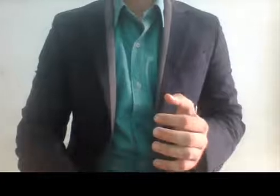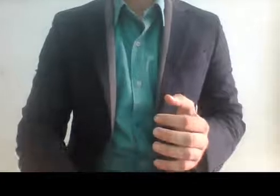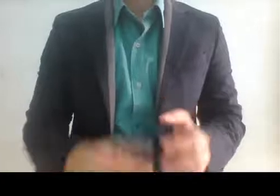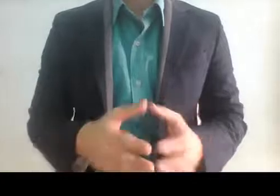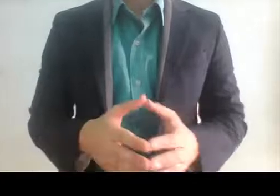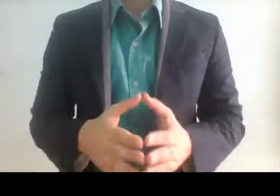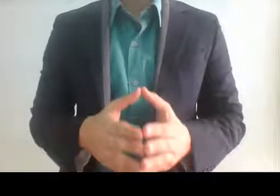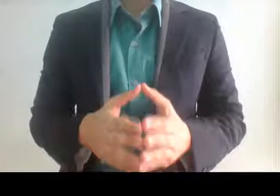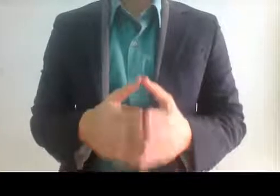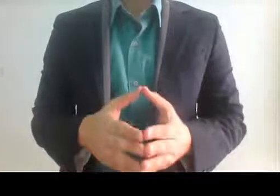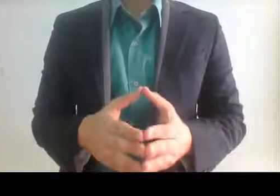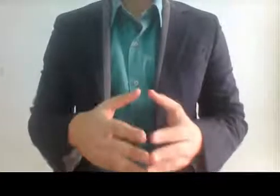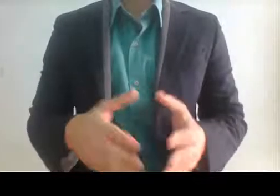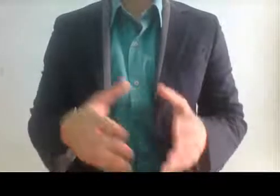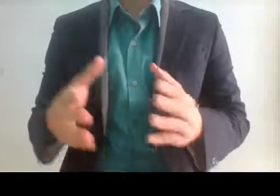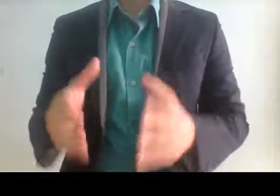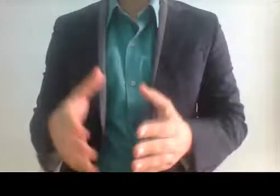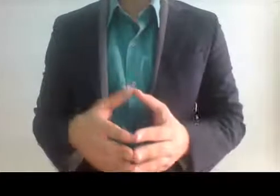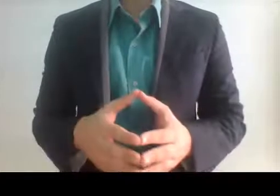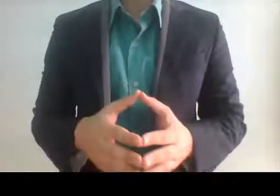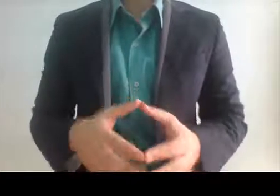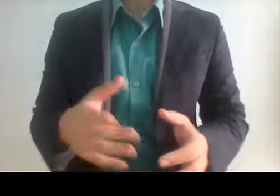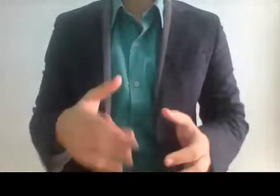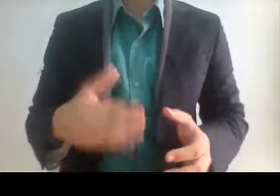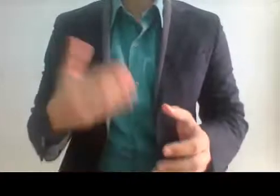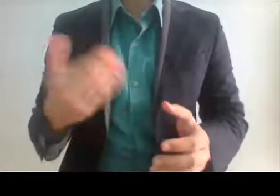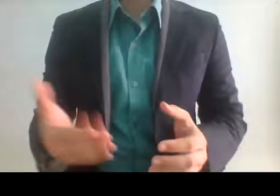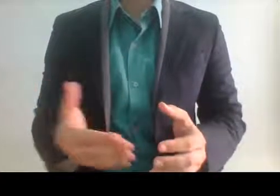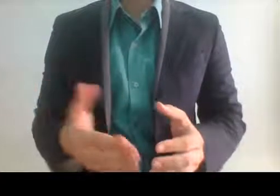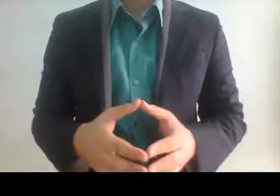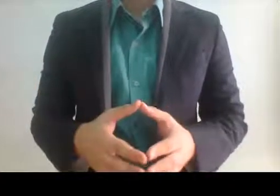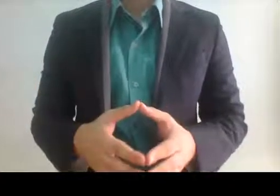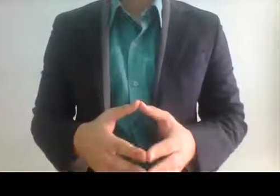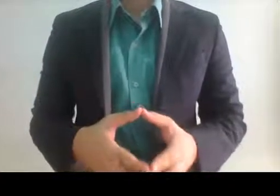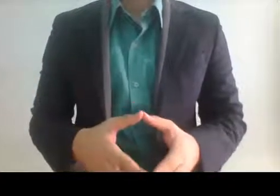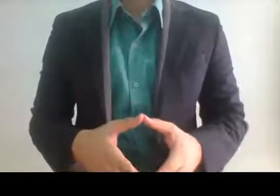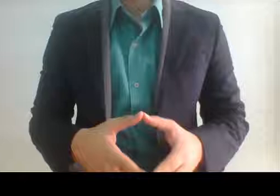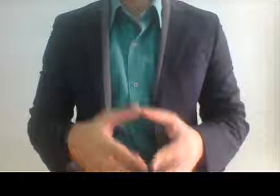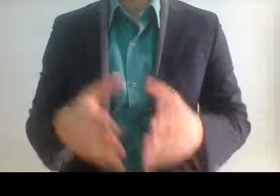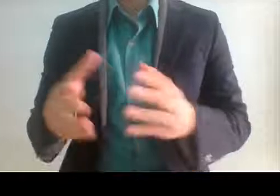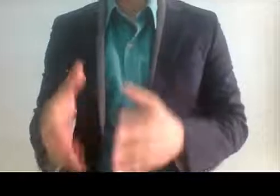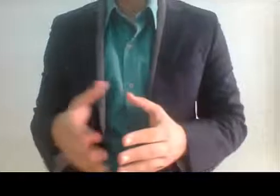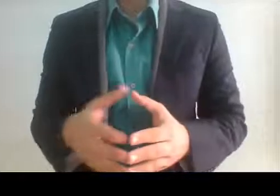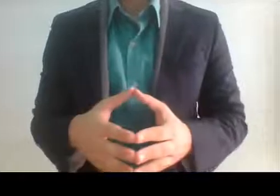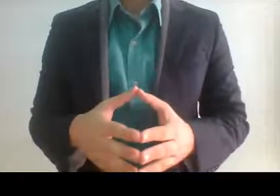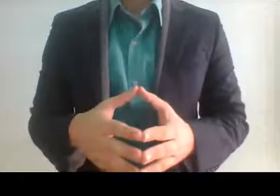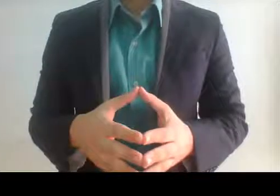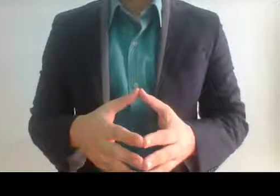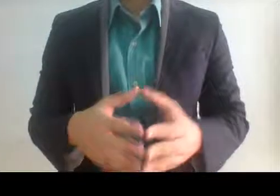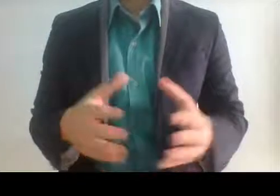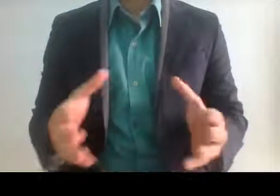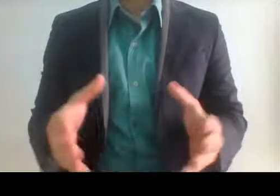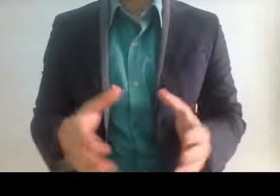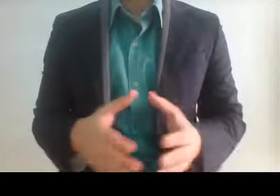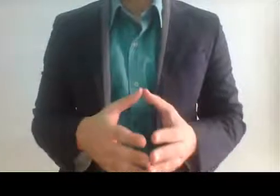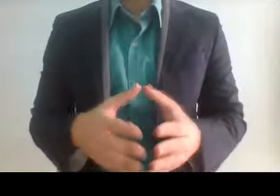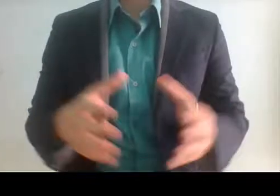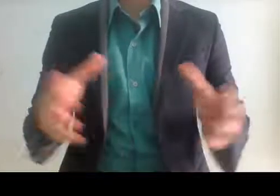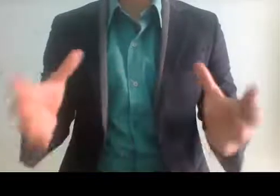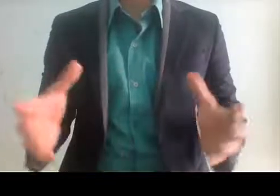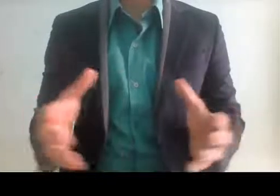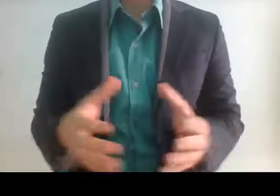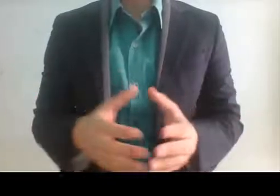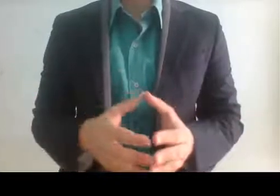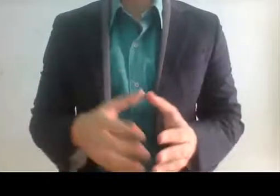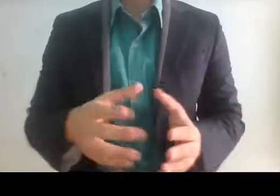otra región se hizo un decomiso por parte de la Guardia Nacional de 5 kilogramos de presunta metanfetamina, que básicamente iba